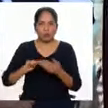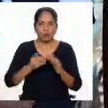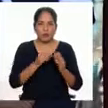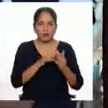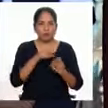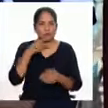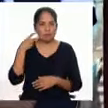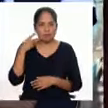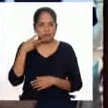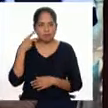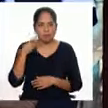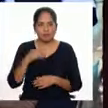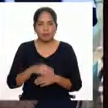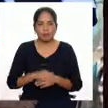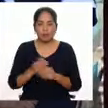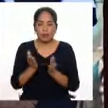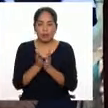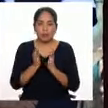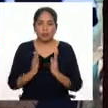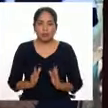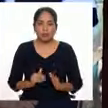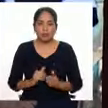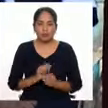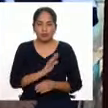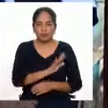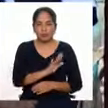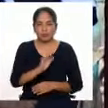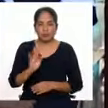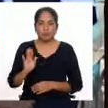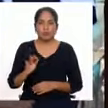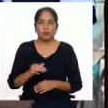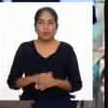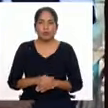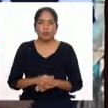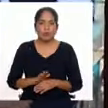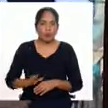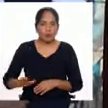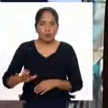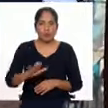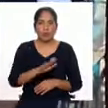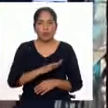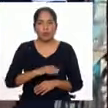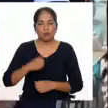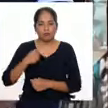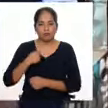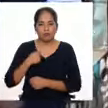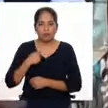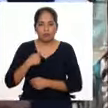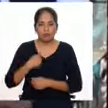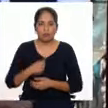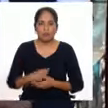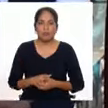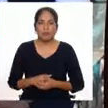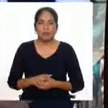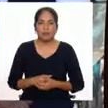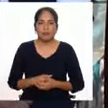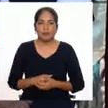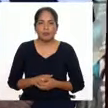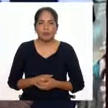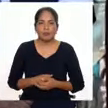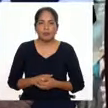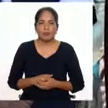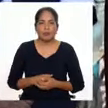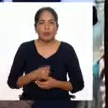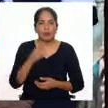queridos estudiantes, distinguidas autoridades civiles y militares, señores y señores de la